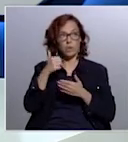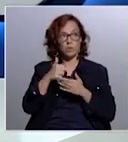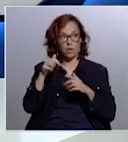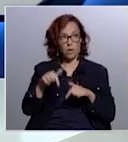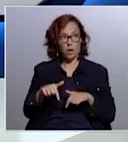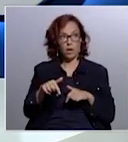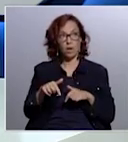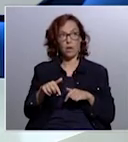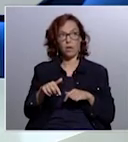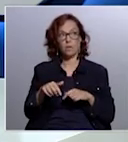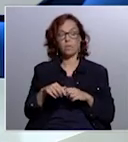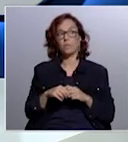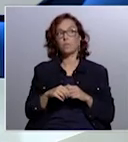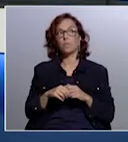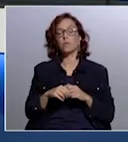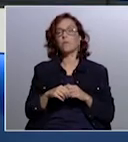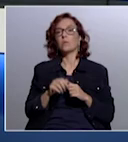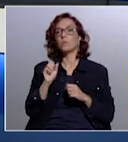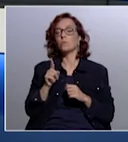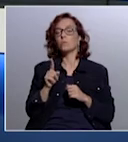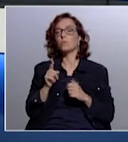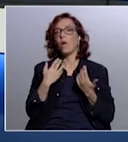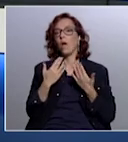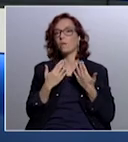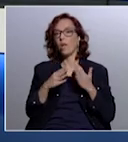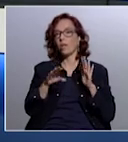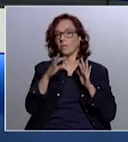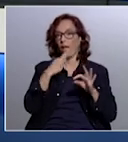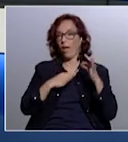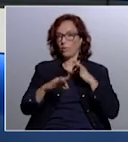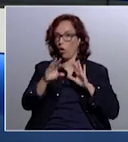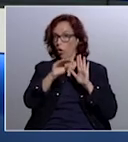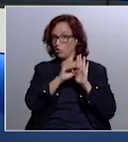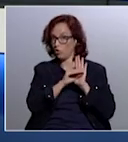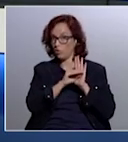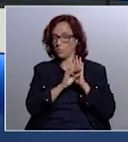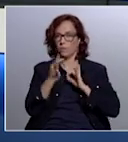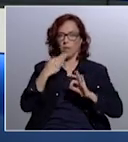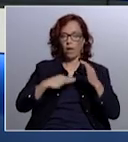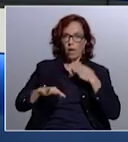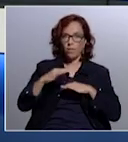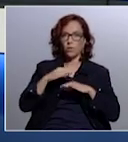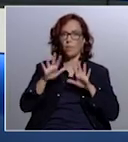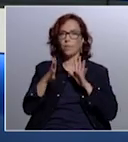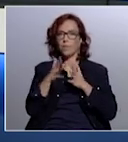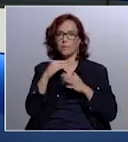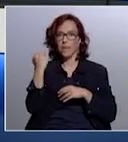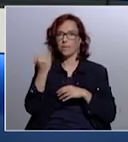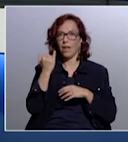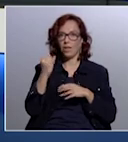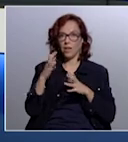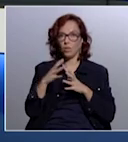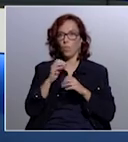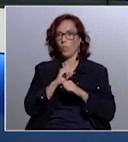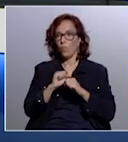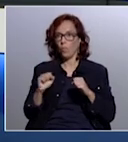con la proyección internacional daniela pero cuando uno habla del teatro solís con esa conformación de teatro de tipo italiano me imagino que si